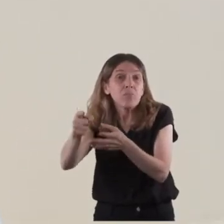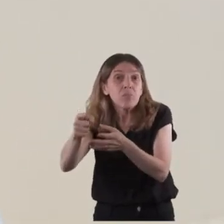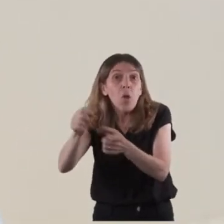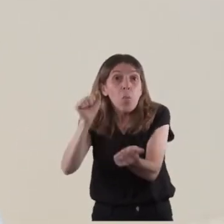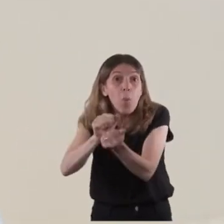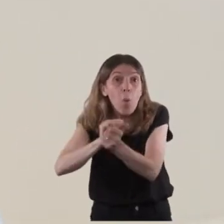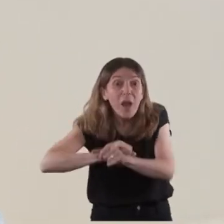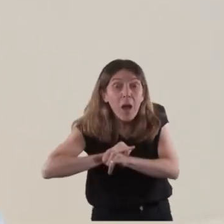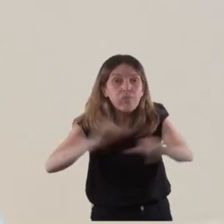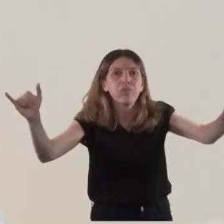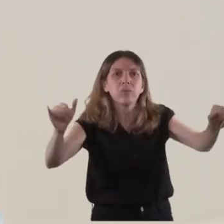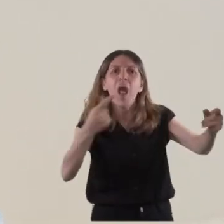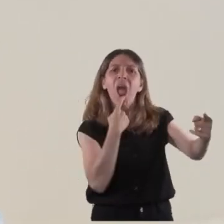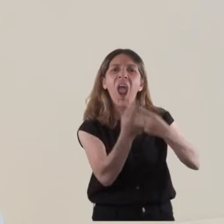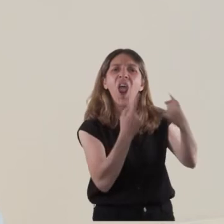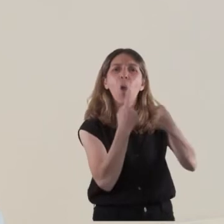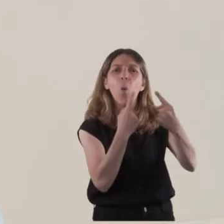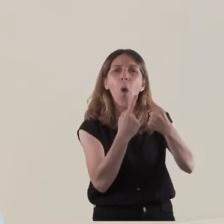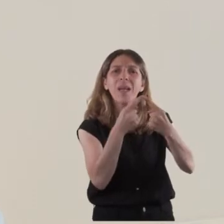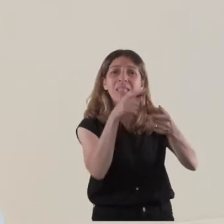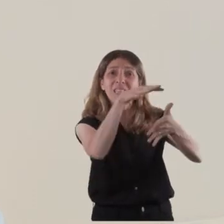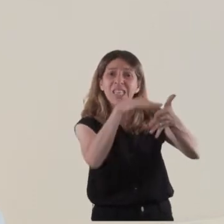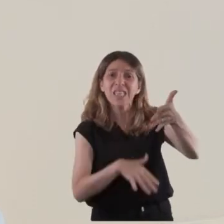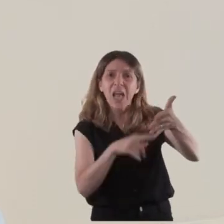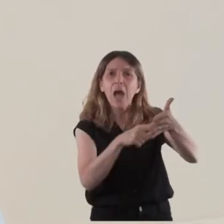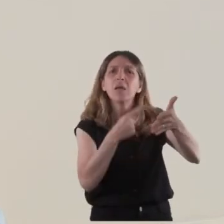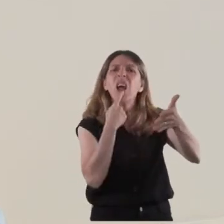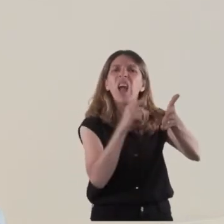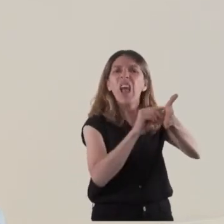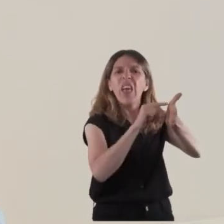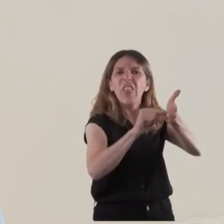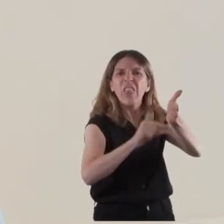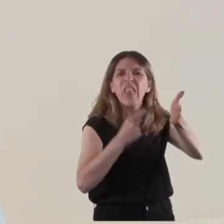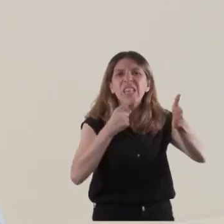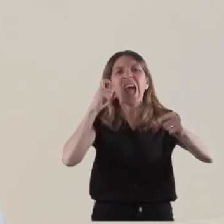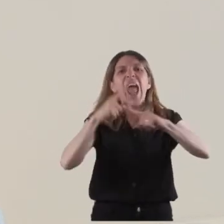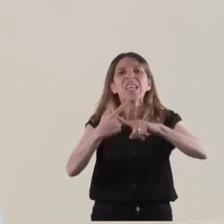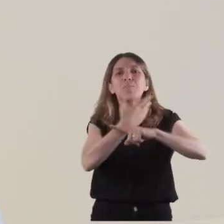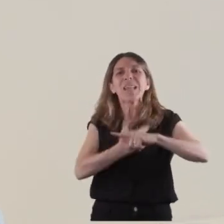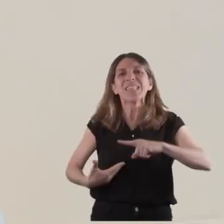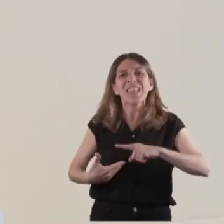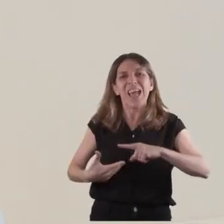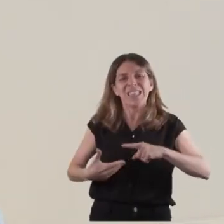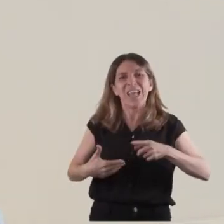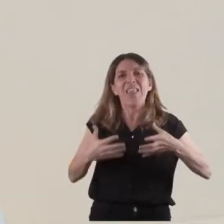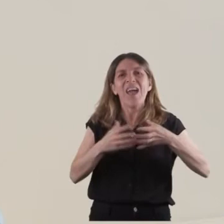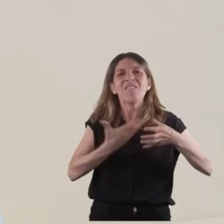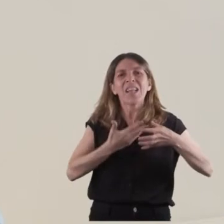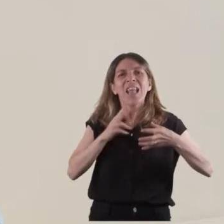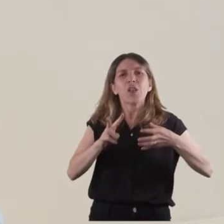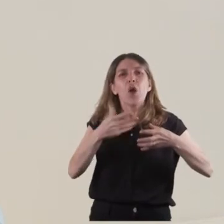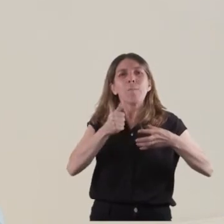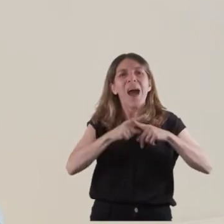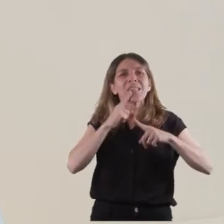se detalla que desde que el ex presidente del bloque de diputados del frente de todos máximo kirchner